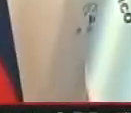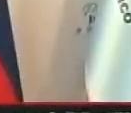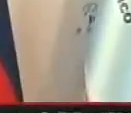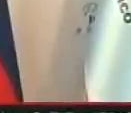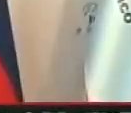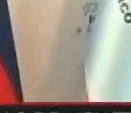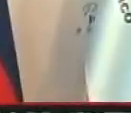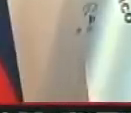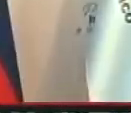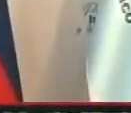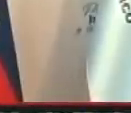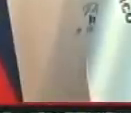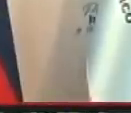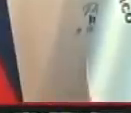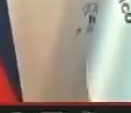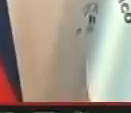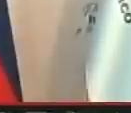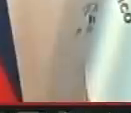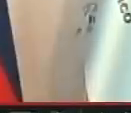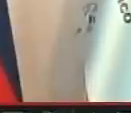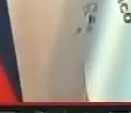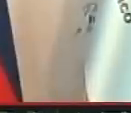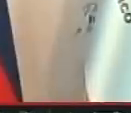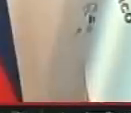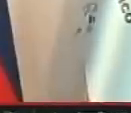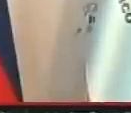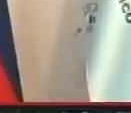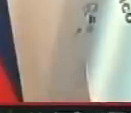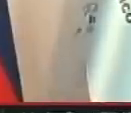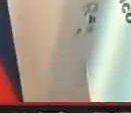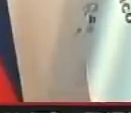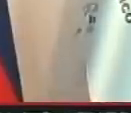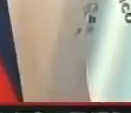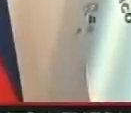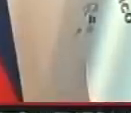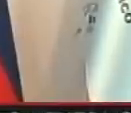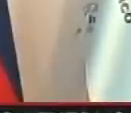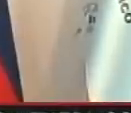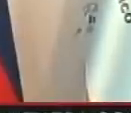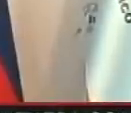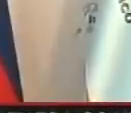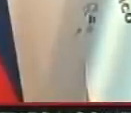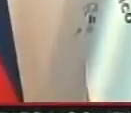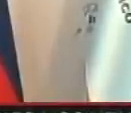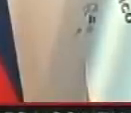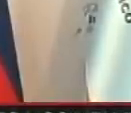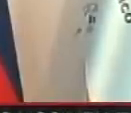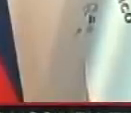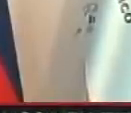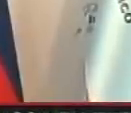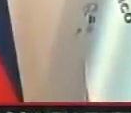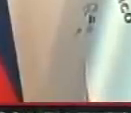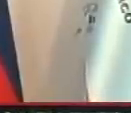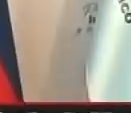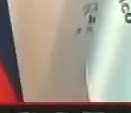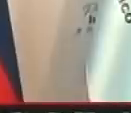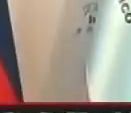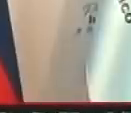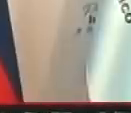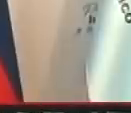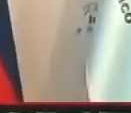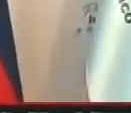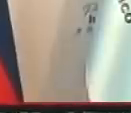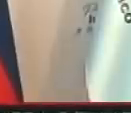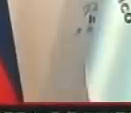en la actitud siempre cómoda de lanzar